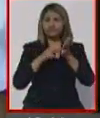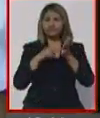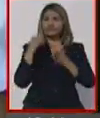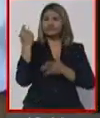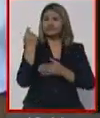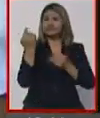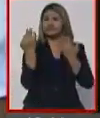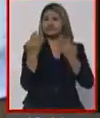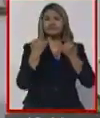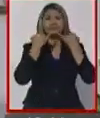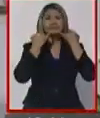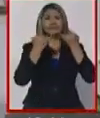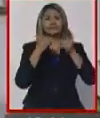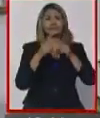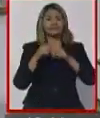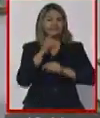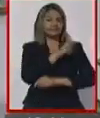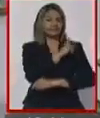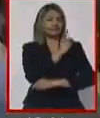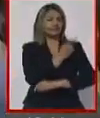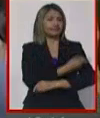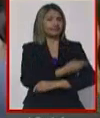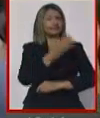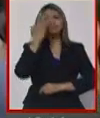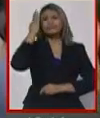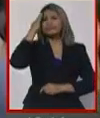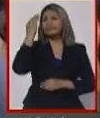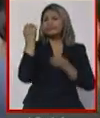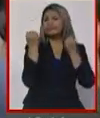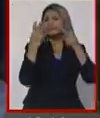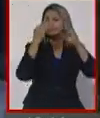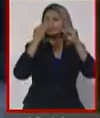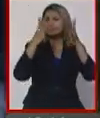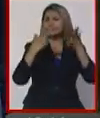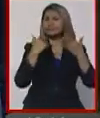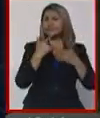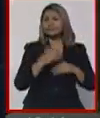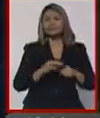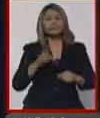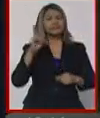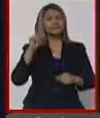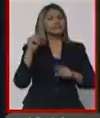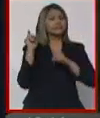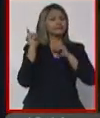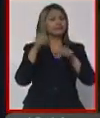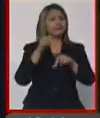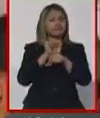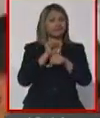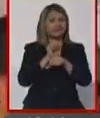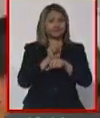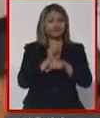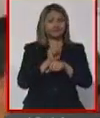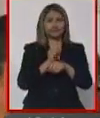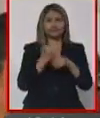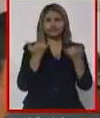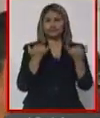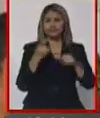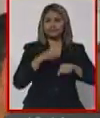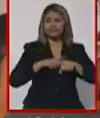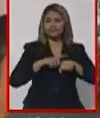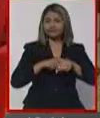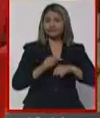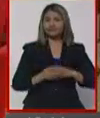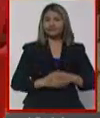de que solo esperan el informe de las distritales para saber cuántos maestros son los que no asistieron a los colegios a trabajar en